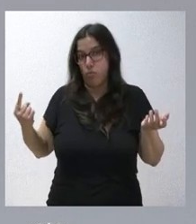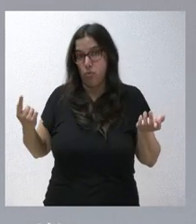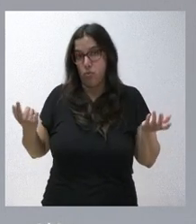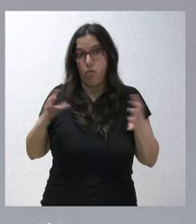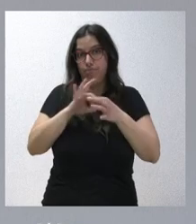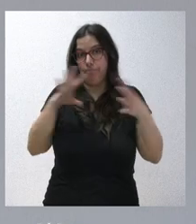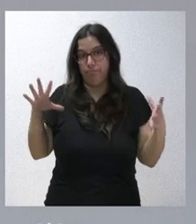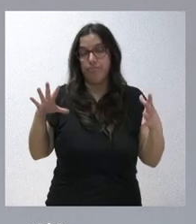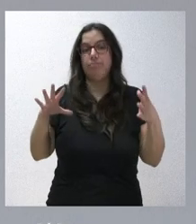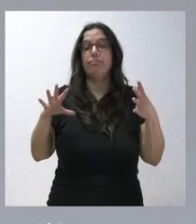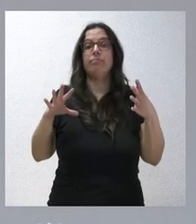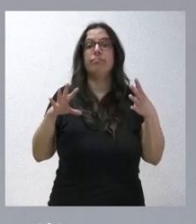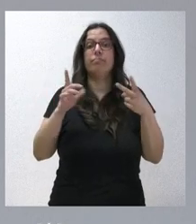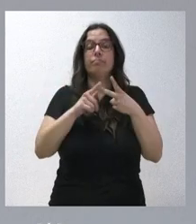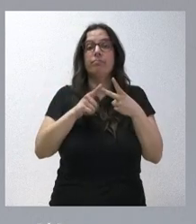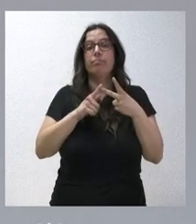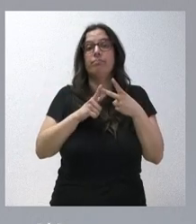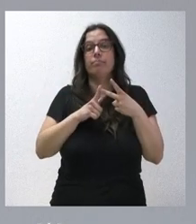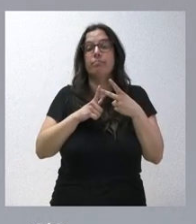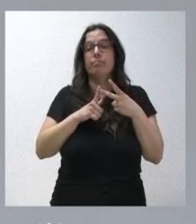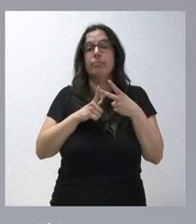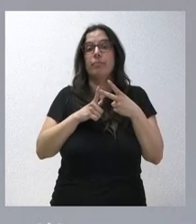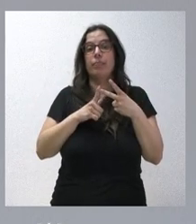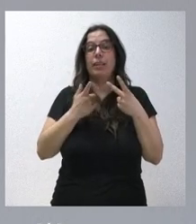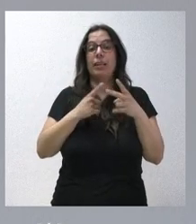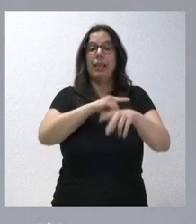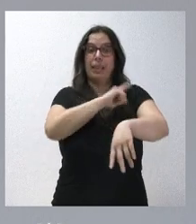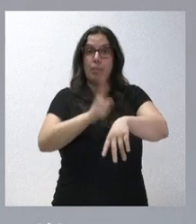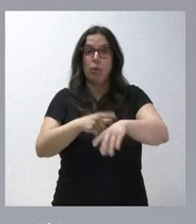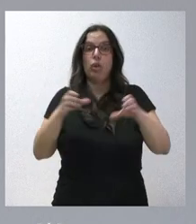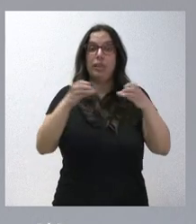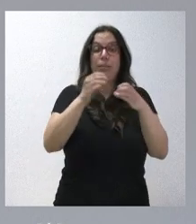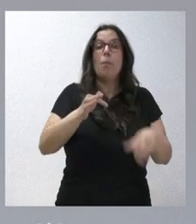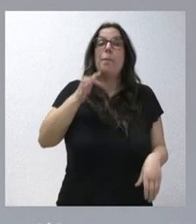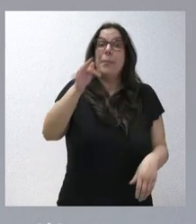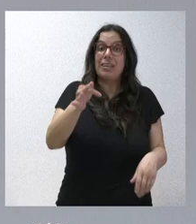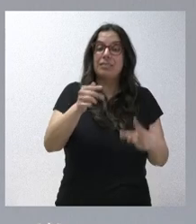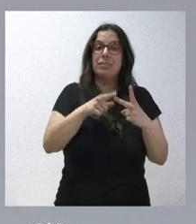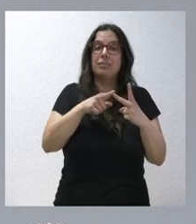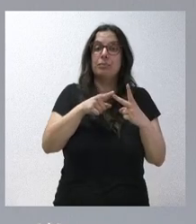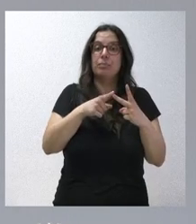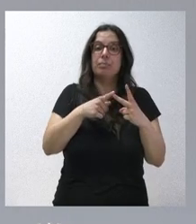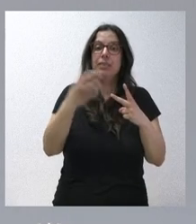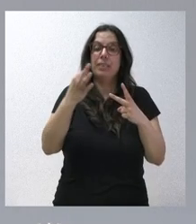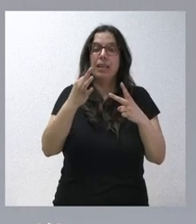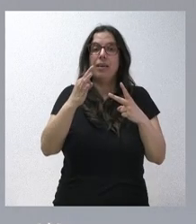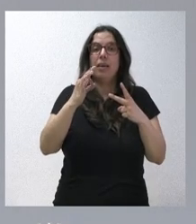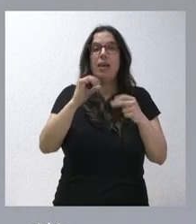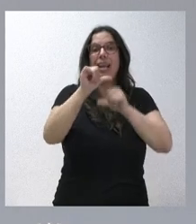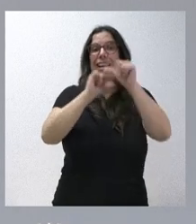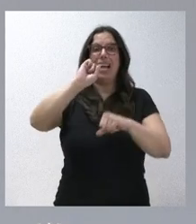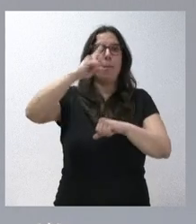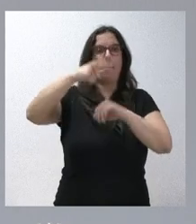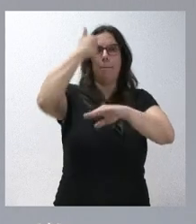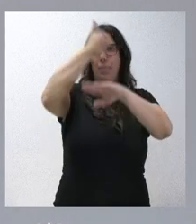no se cumpliría en segundo lugar que aparte de ser deportes colectivos estén en primera división en la división de